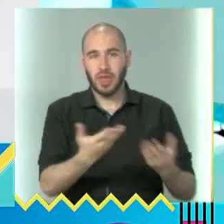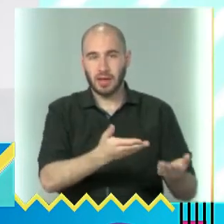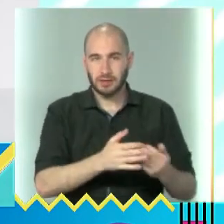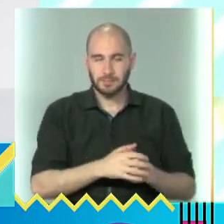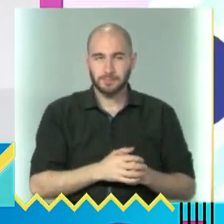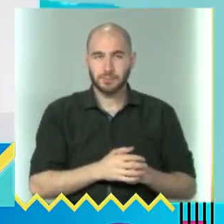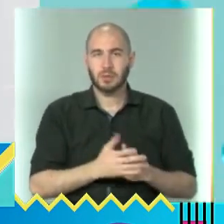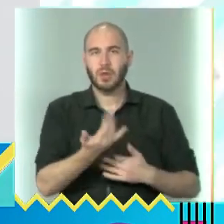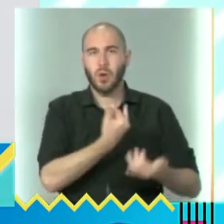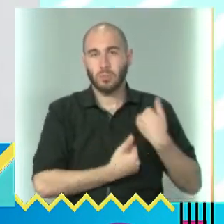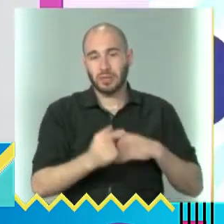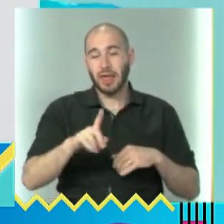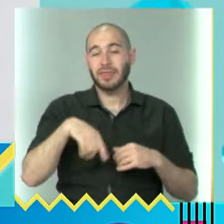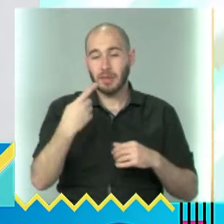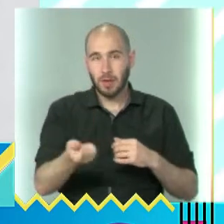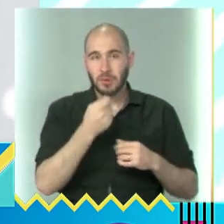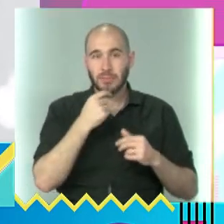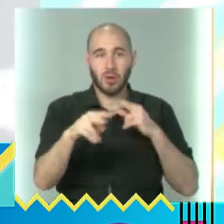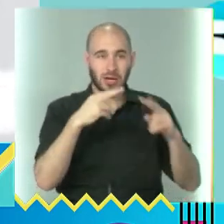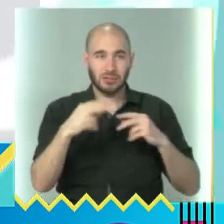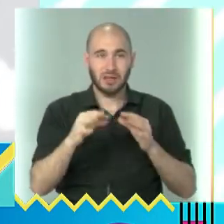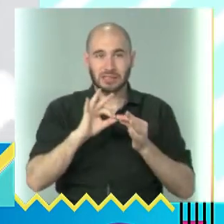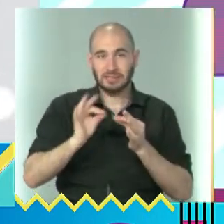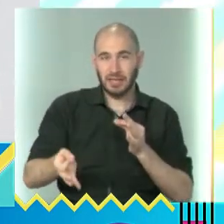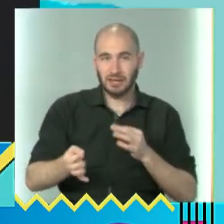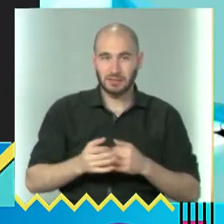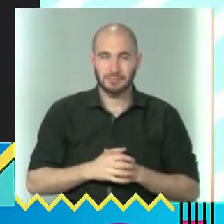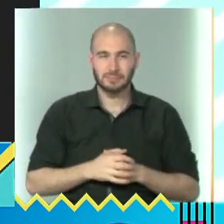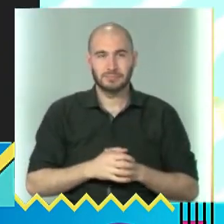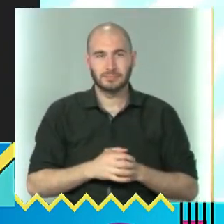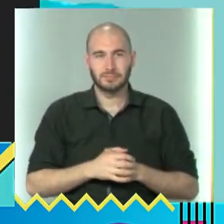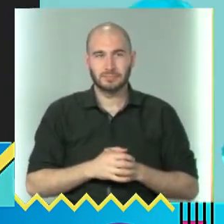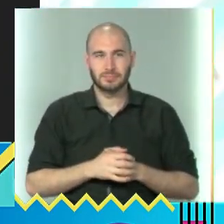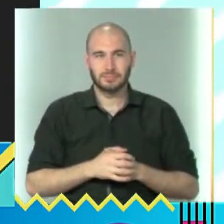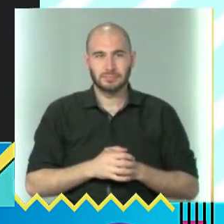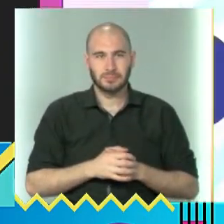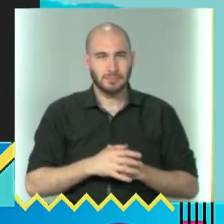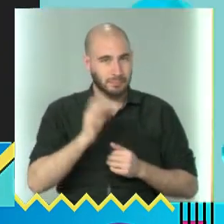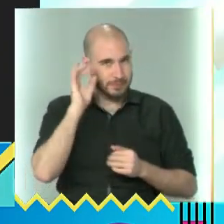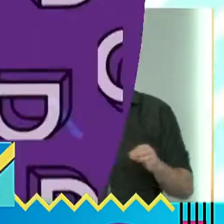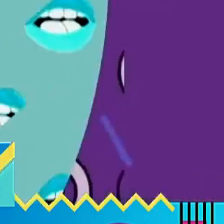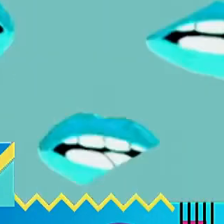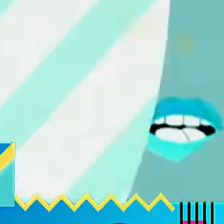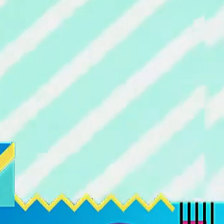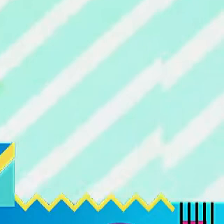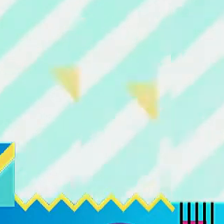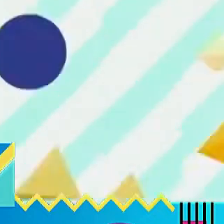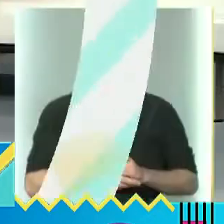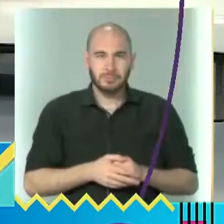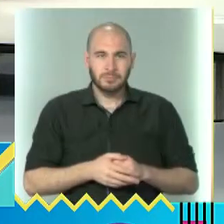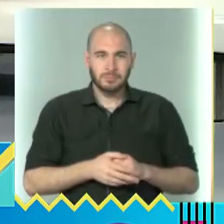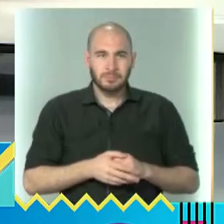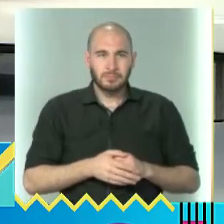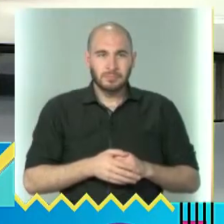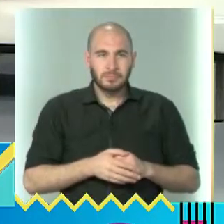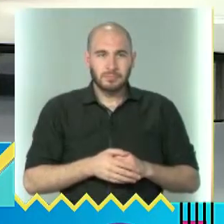puede decir que dentro de un ratito nos sugiere un restaurante que tenemos a cuadra. También. O sea, es decir que, perdón, ¿sí? No